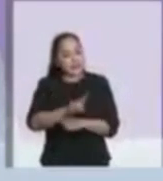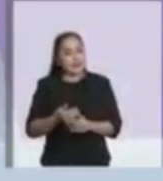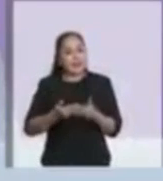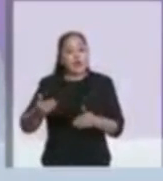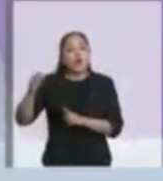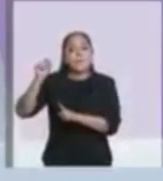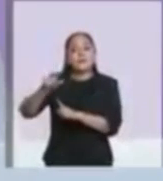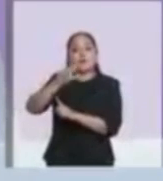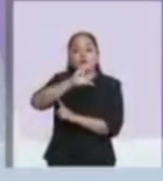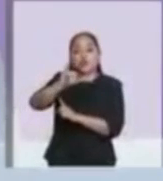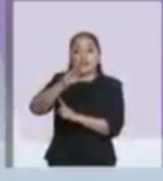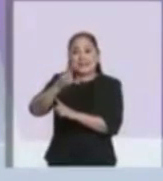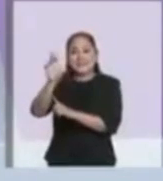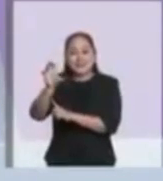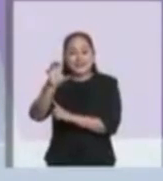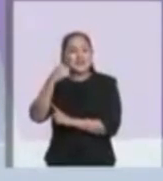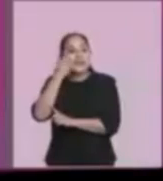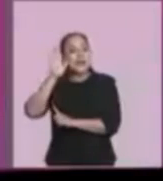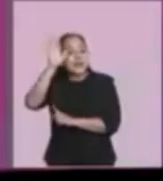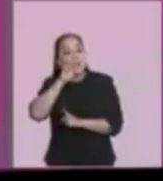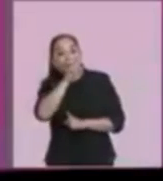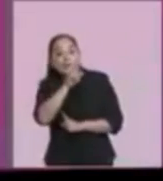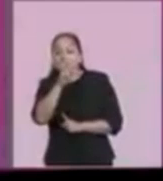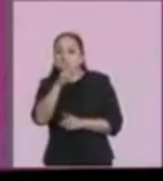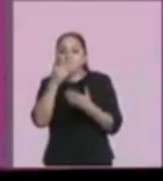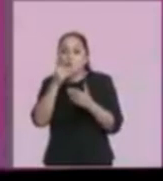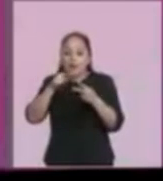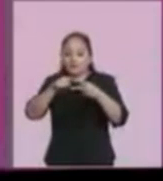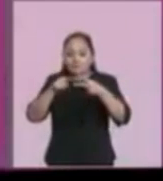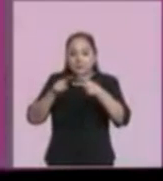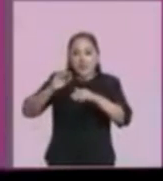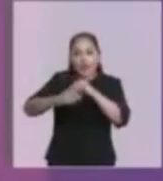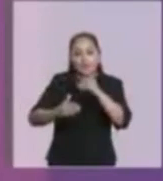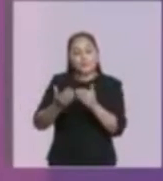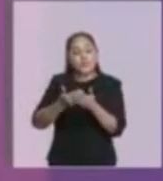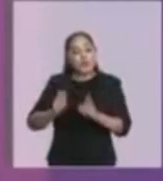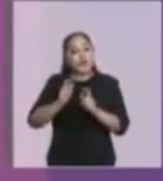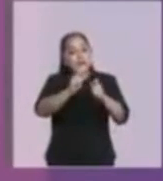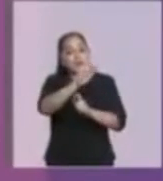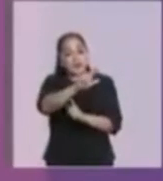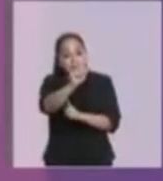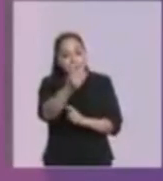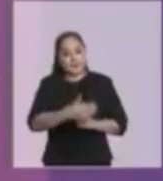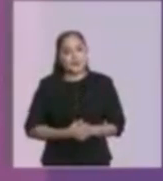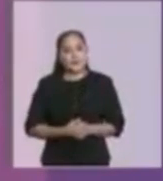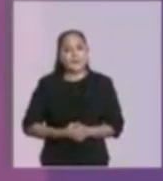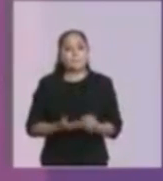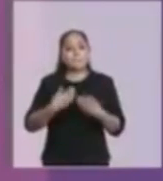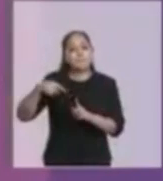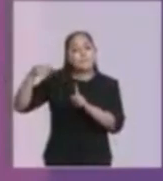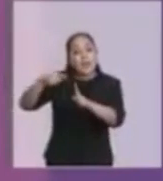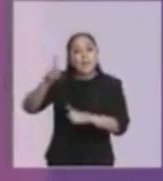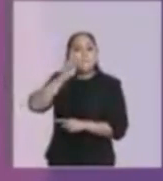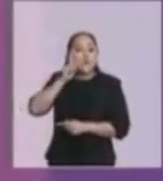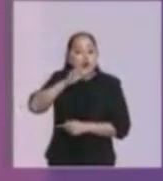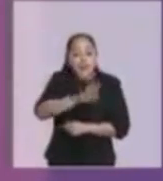pidió réplica, ya no tiene réplicas, de manera que le doy la palabra a Ricardo Anaya. Adelante, Ricardo Anaya. Quiero también dirigirme a las mujeres de